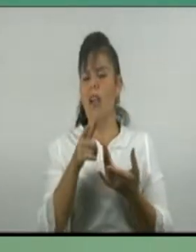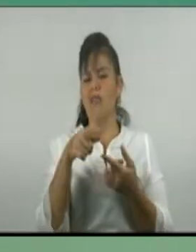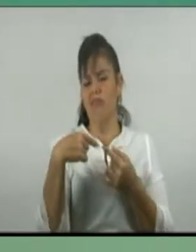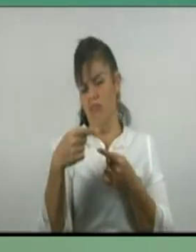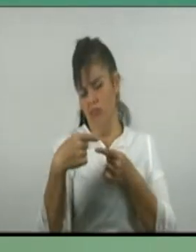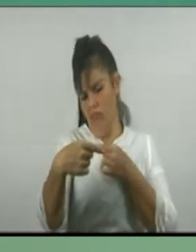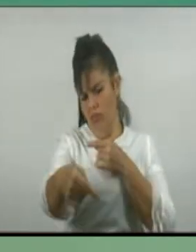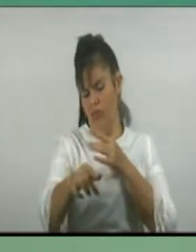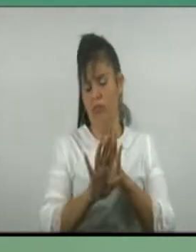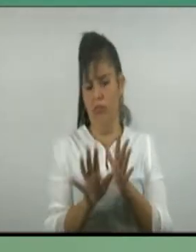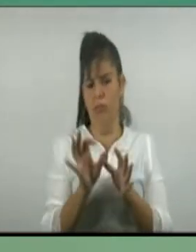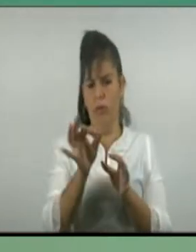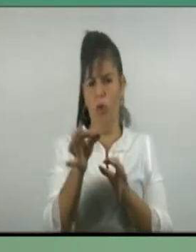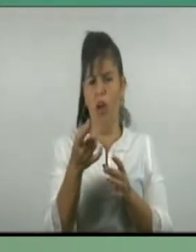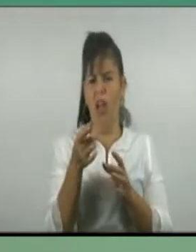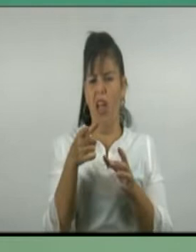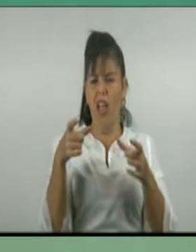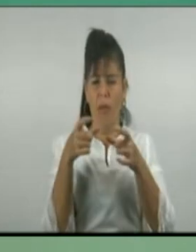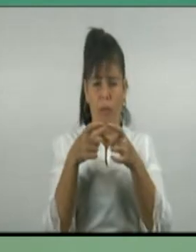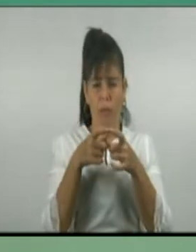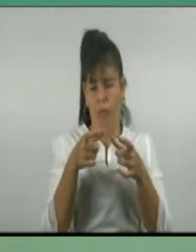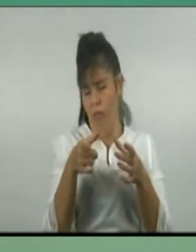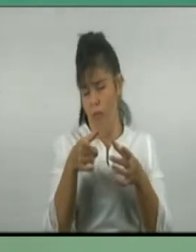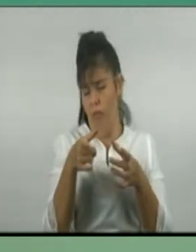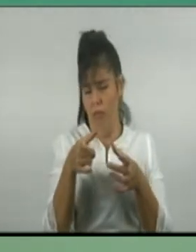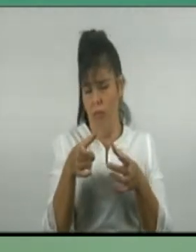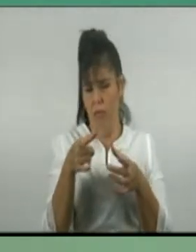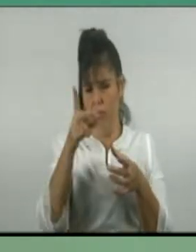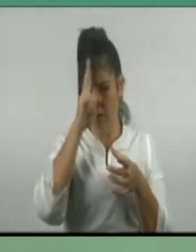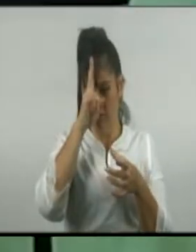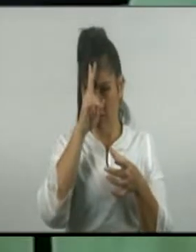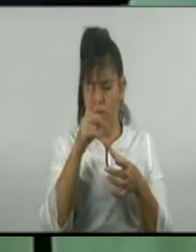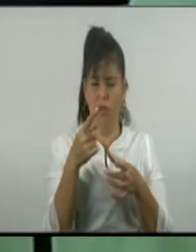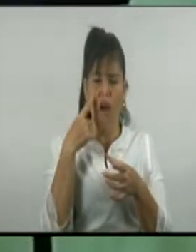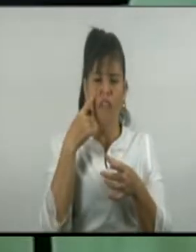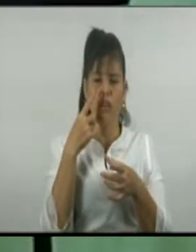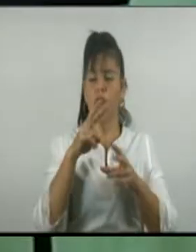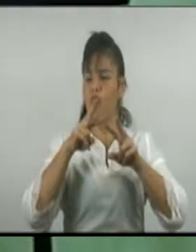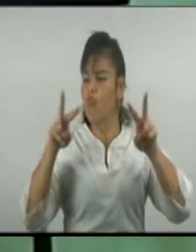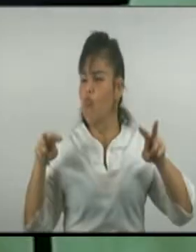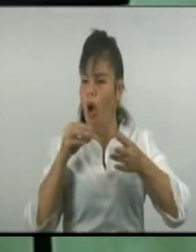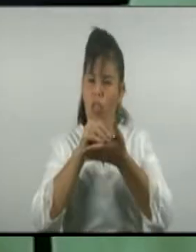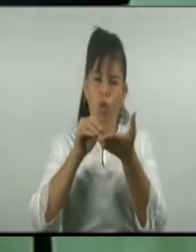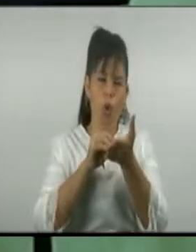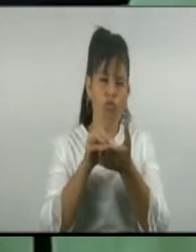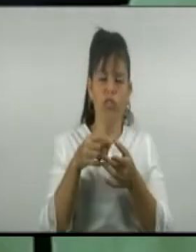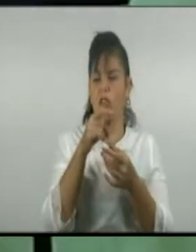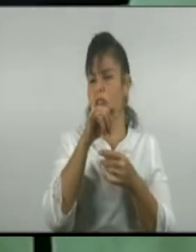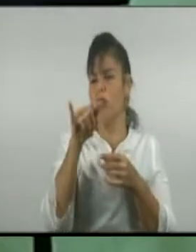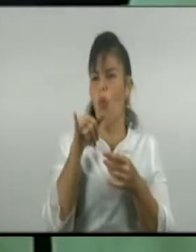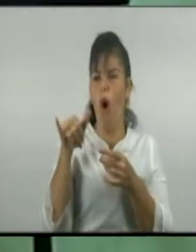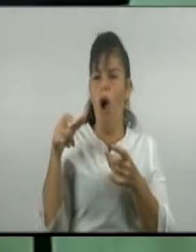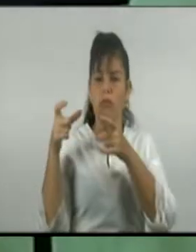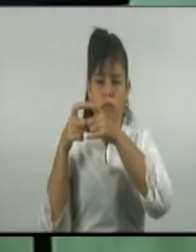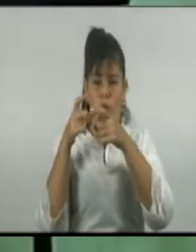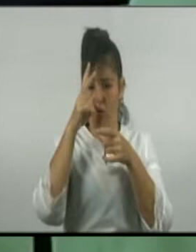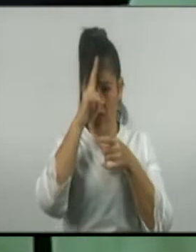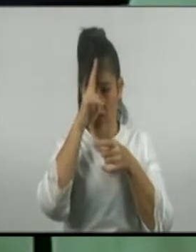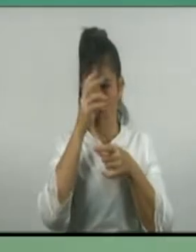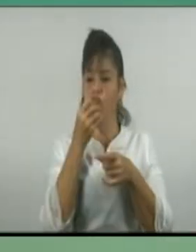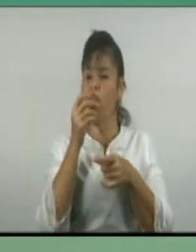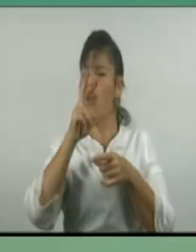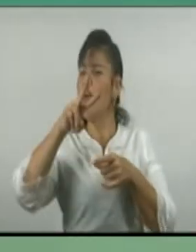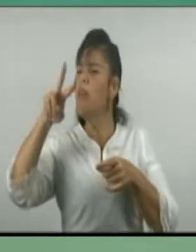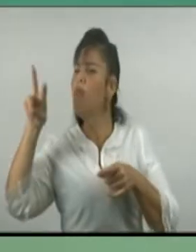del proceso de donación y buscamos además en las áreas de salud toda aquella madre que pueda aportarnos leche